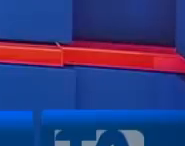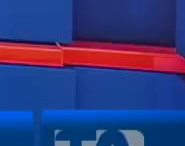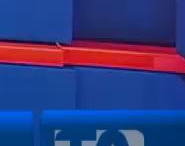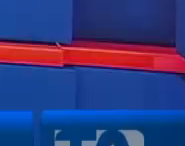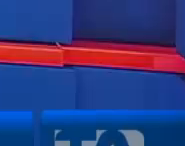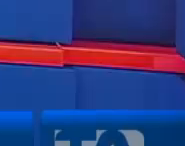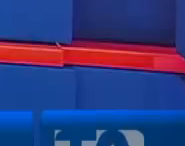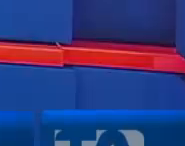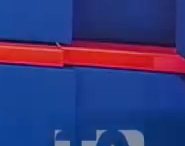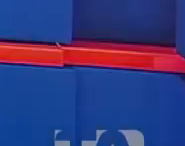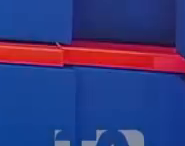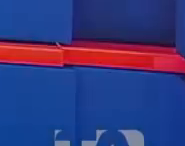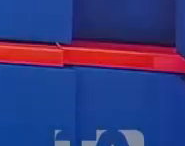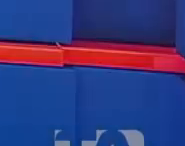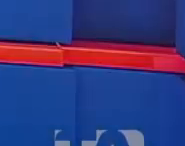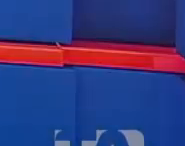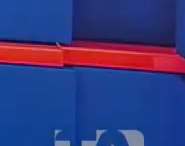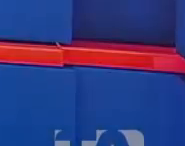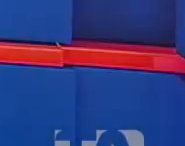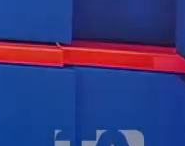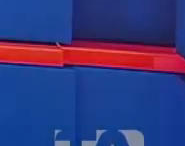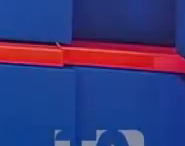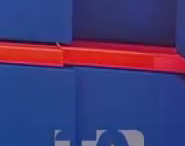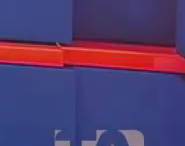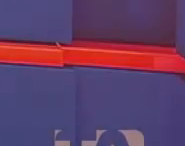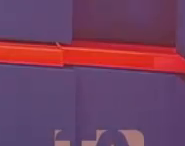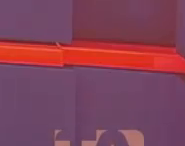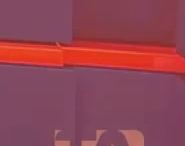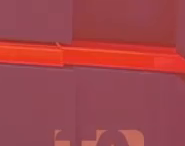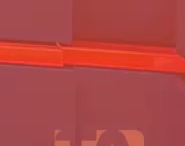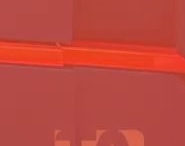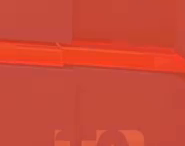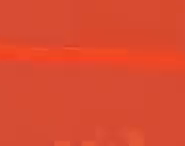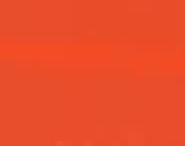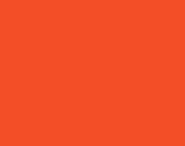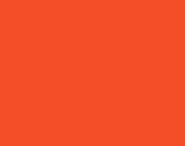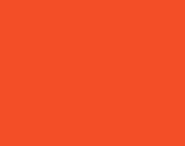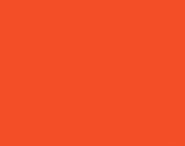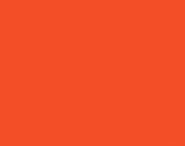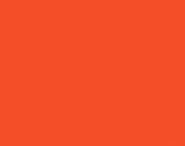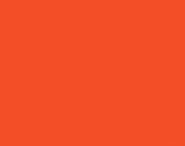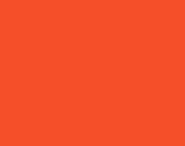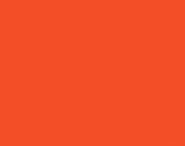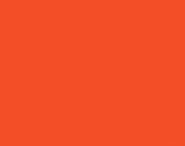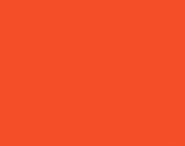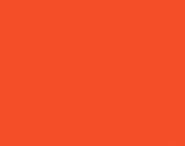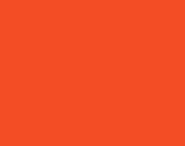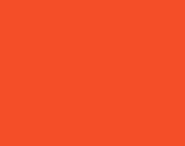podamos hacerle un seguimiento y las autoridades puedan dar una solución a sus problemas buen día para todos